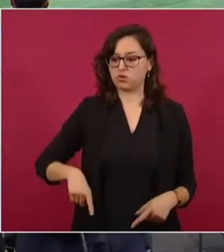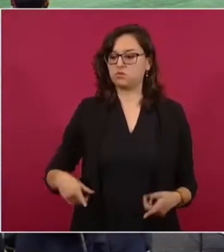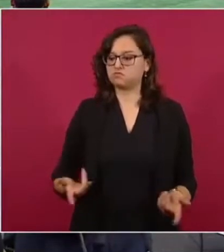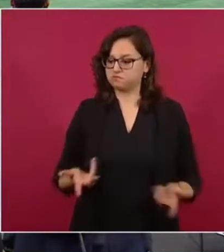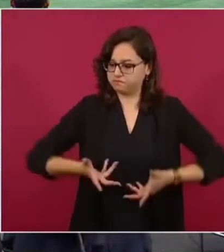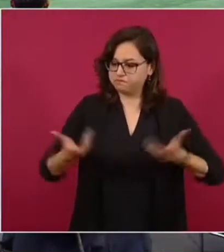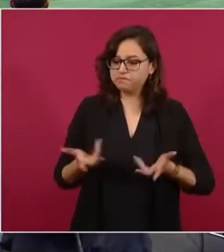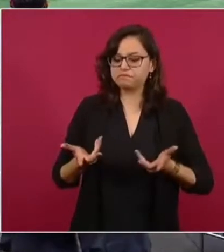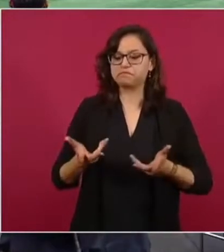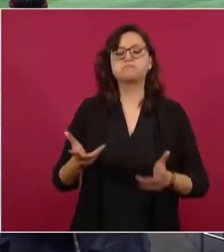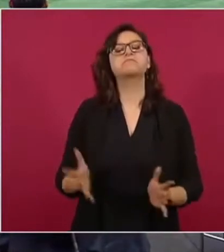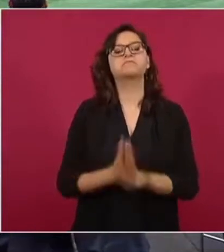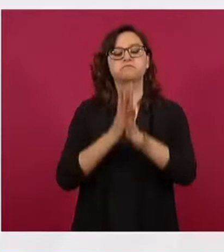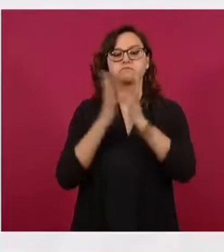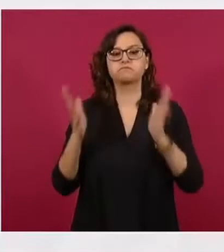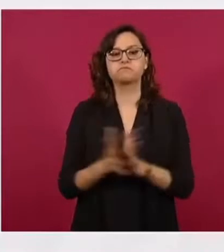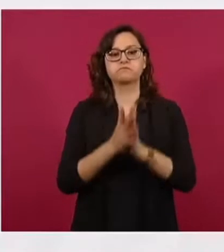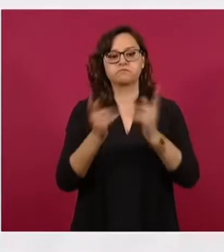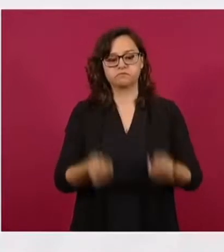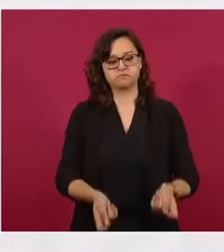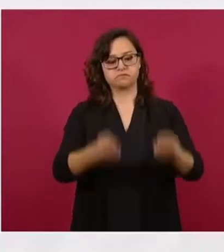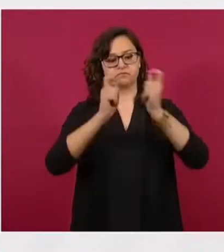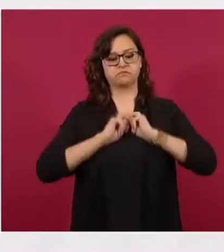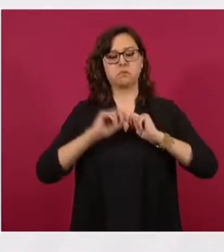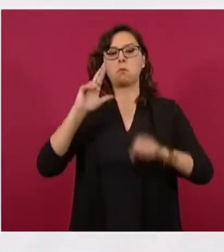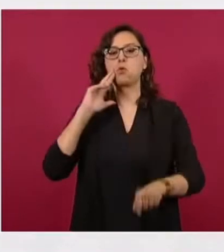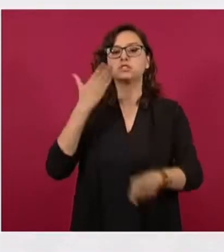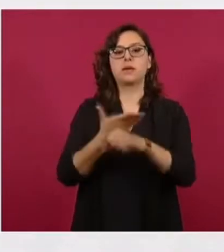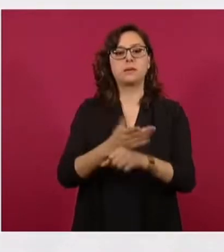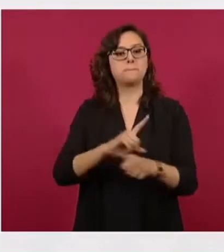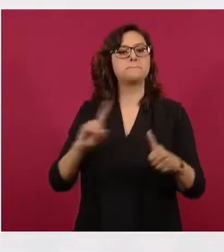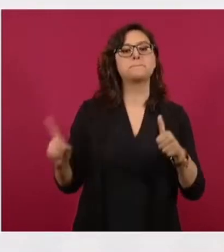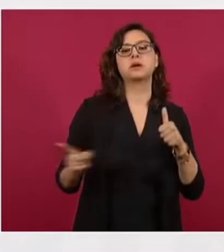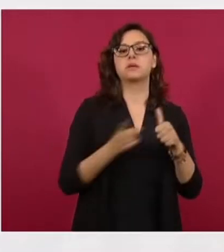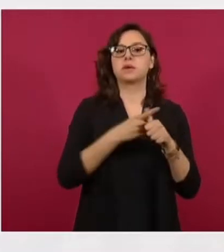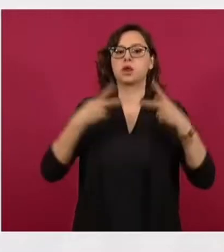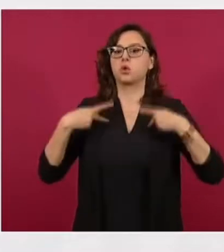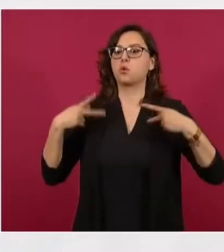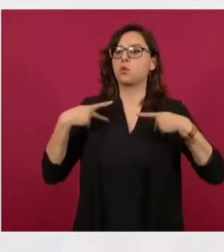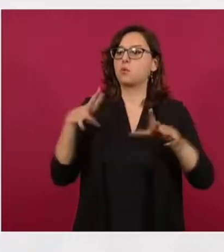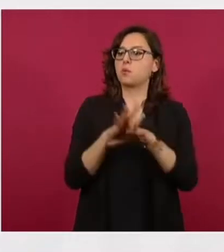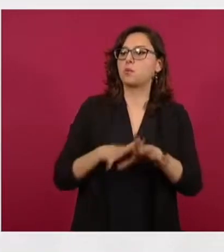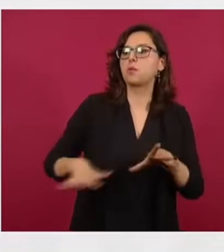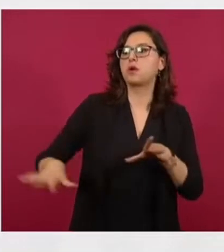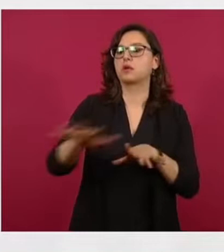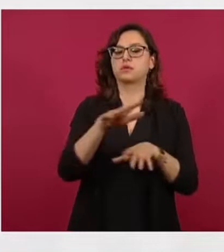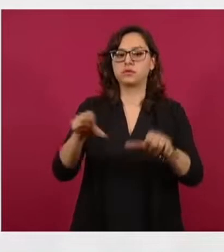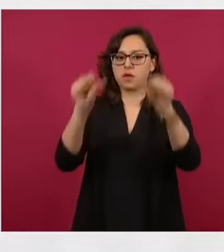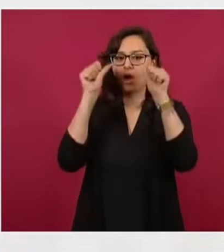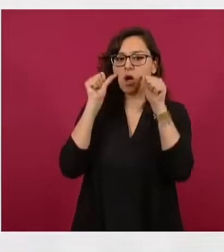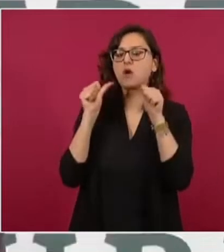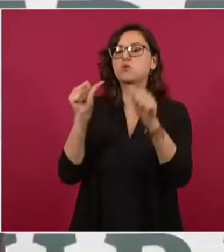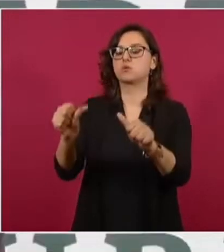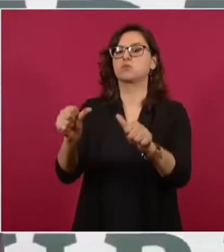el cumplimiento de su responsabilidad social. La política en pos